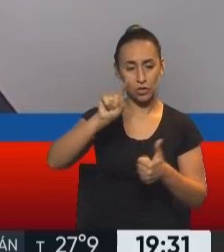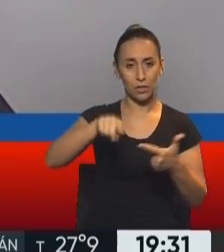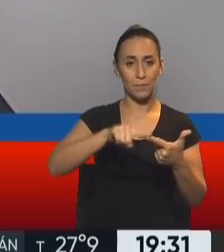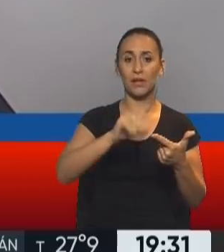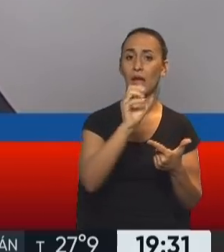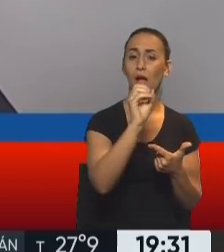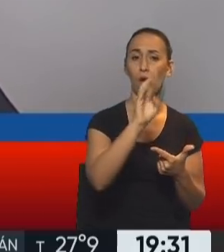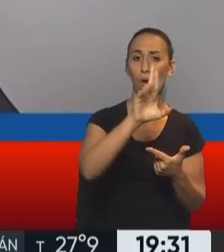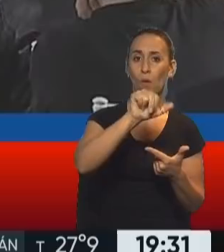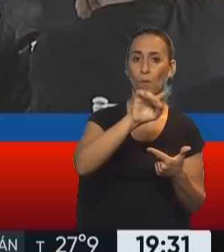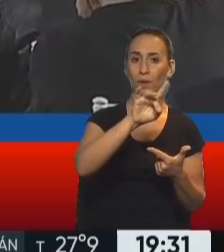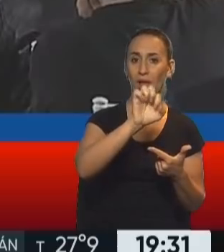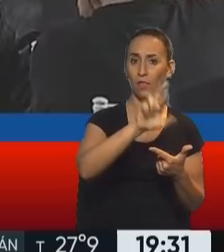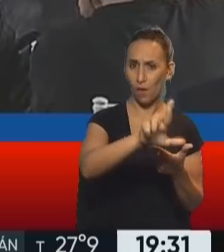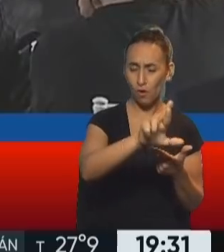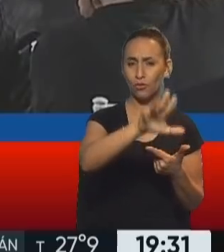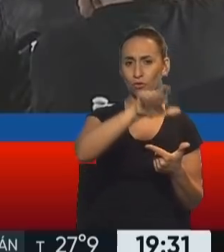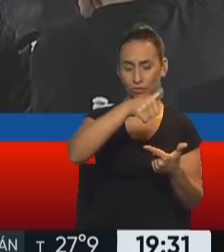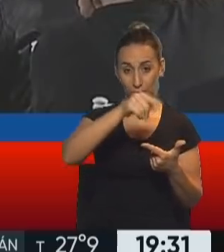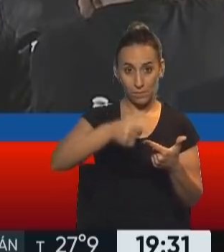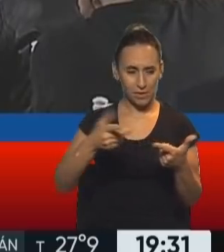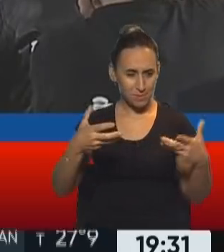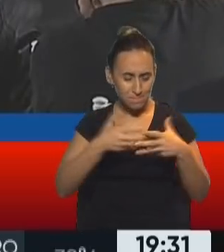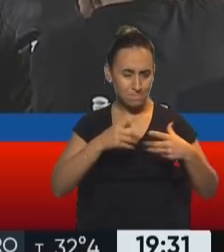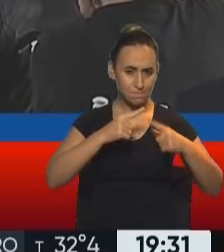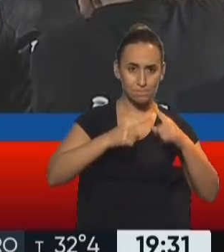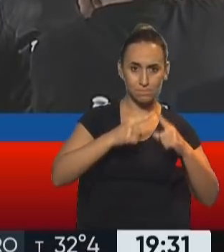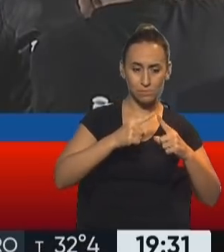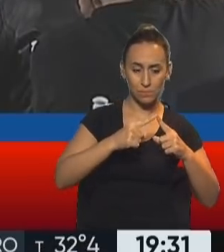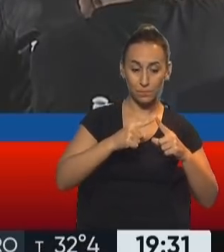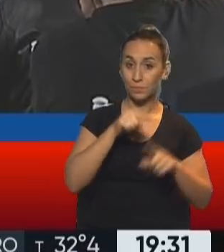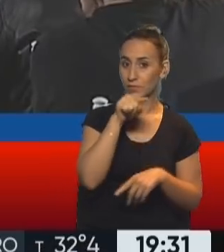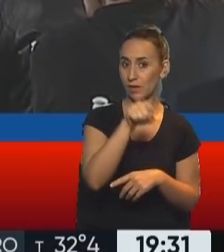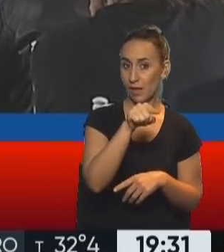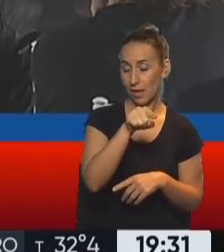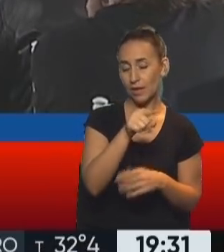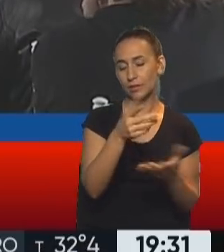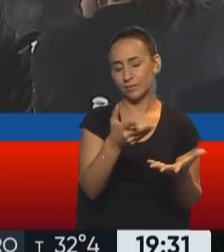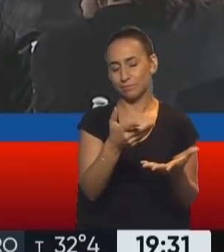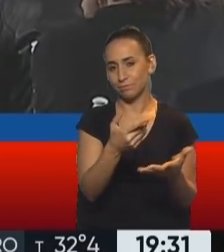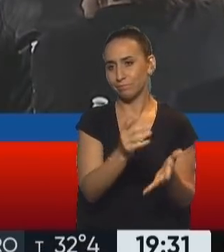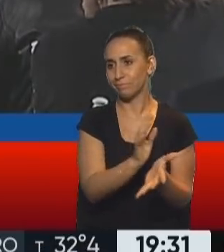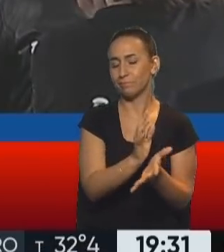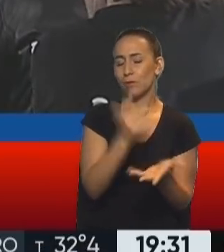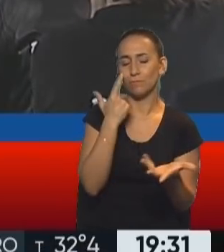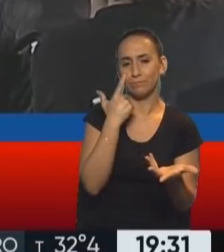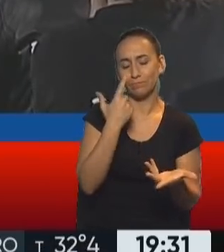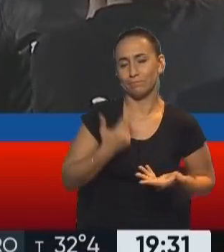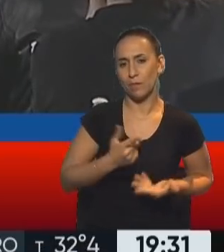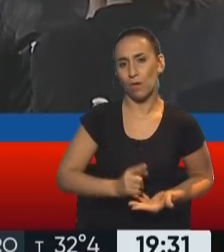Obrador, que es alguien que a esta altura me distingue con su amistad.